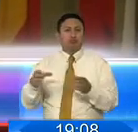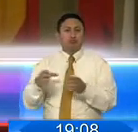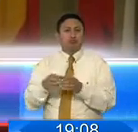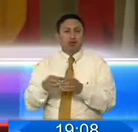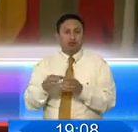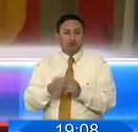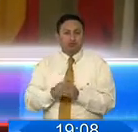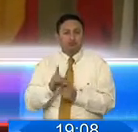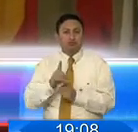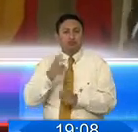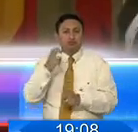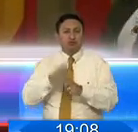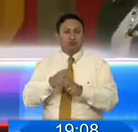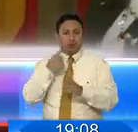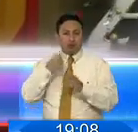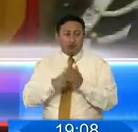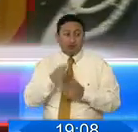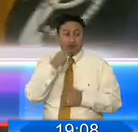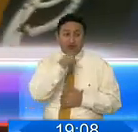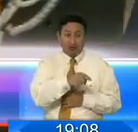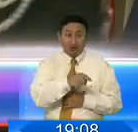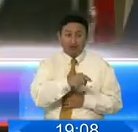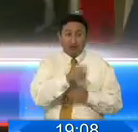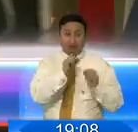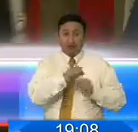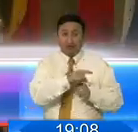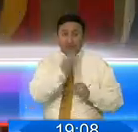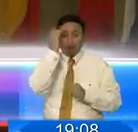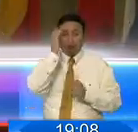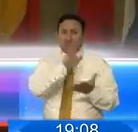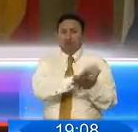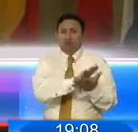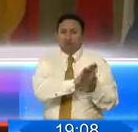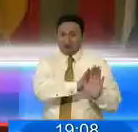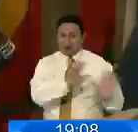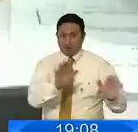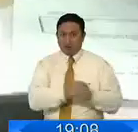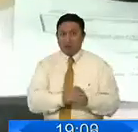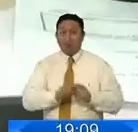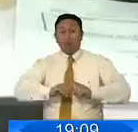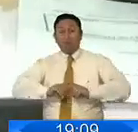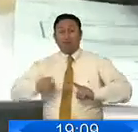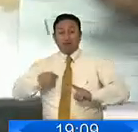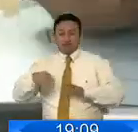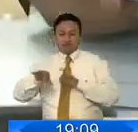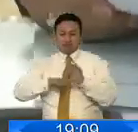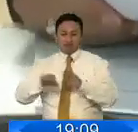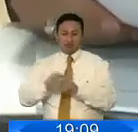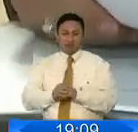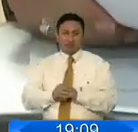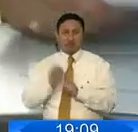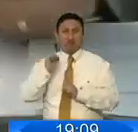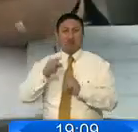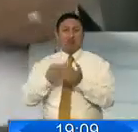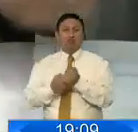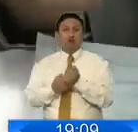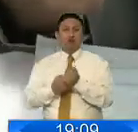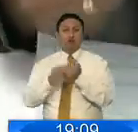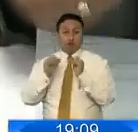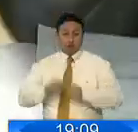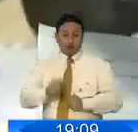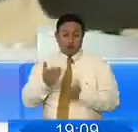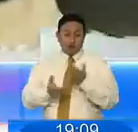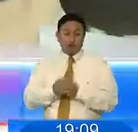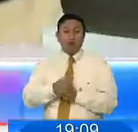específica del caso que a él le interesa para que deje de preocuparse. Sin embargo, aclara que no sería adecuado eliminar un recurso que permitiría que